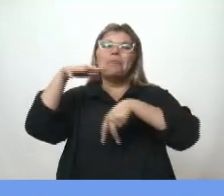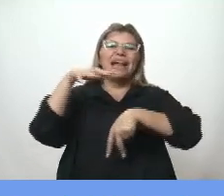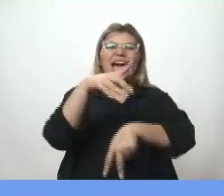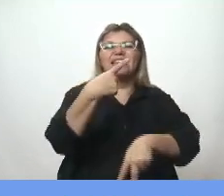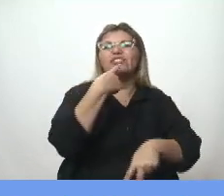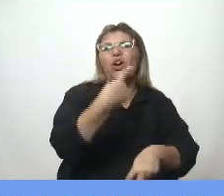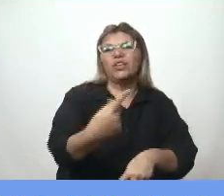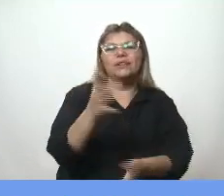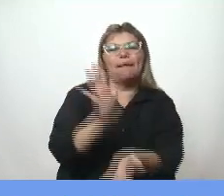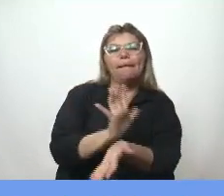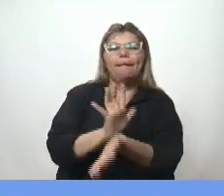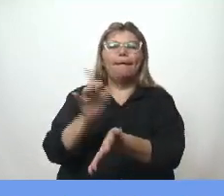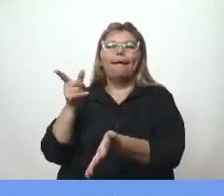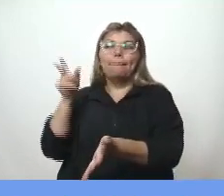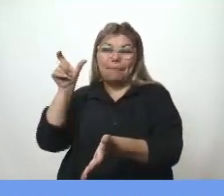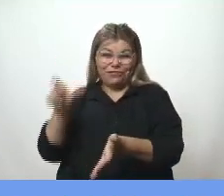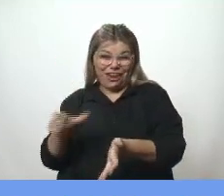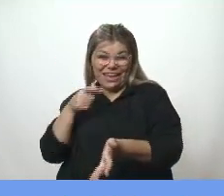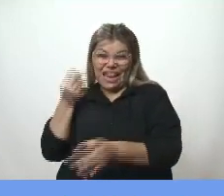la que no vive Muchas gracias